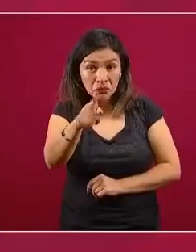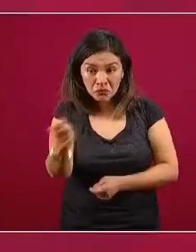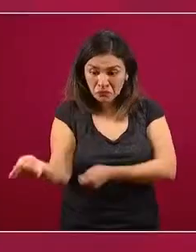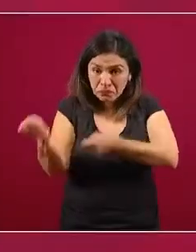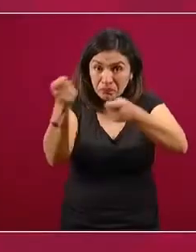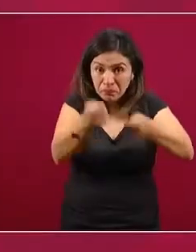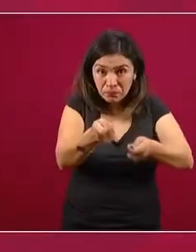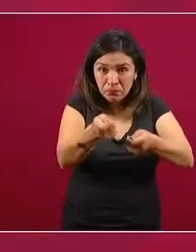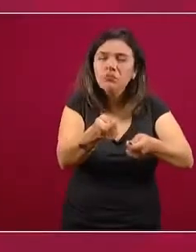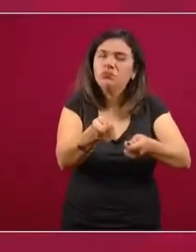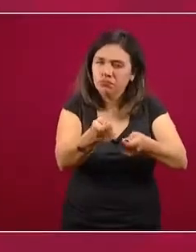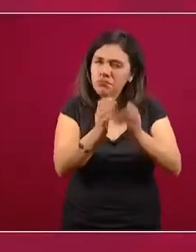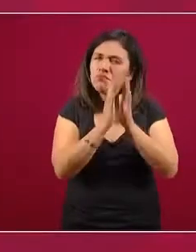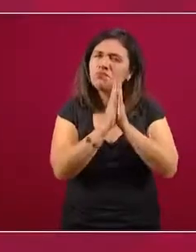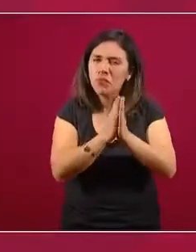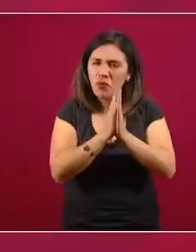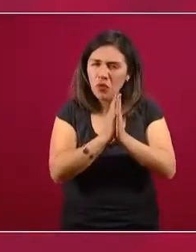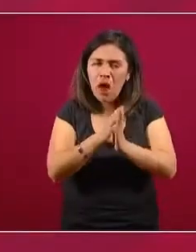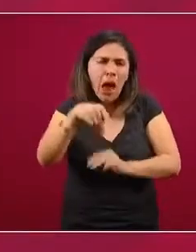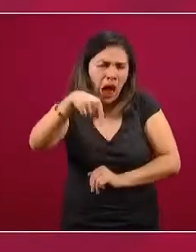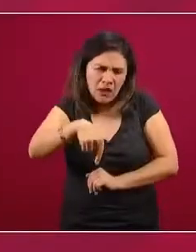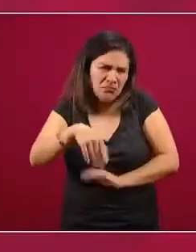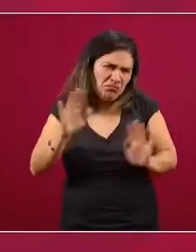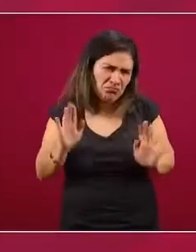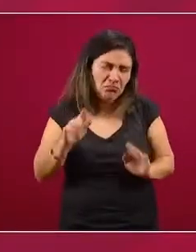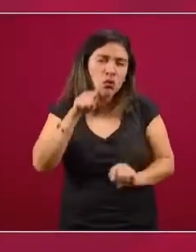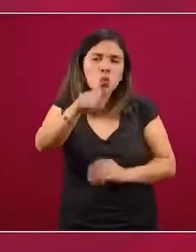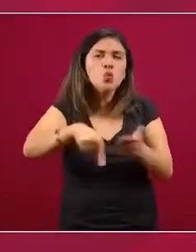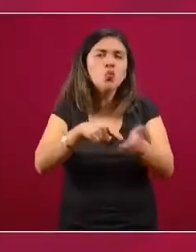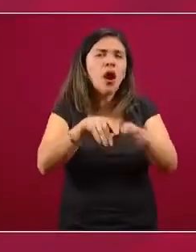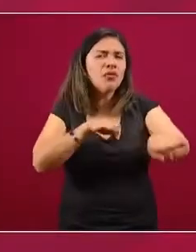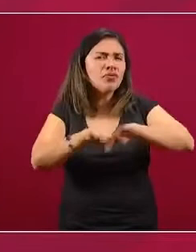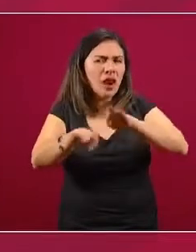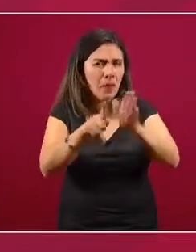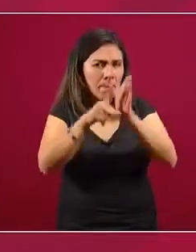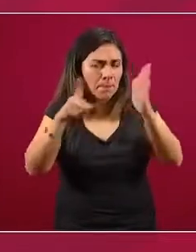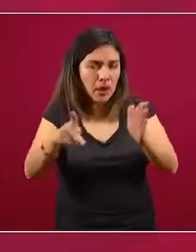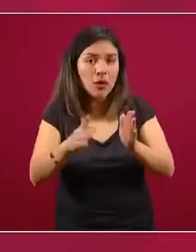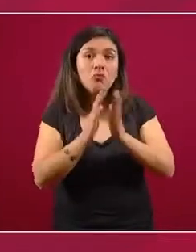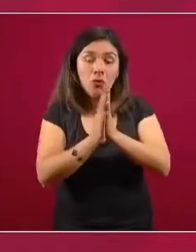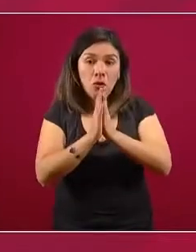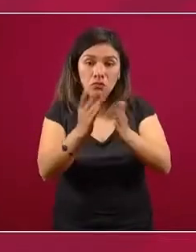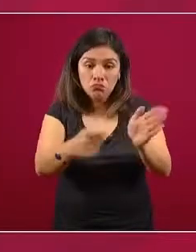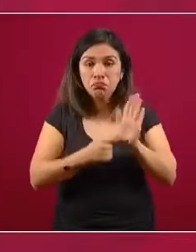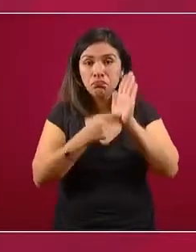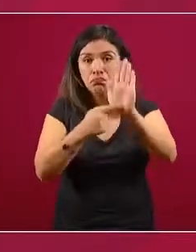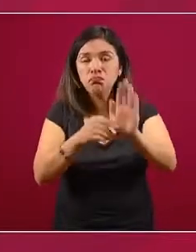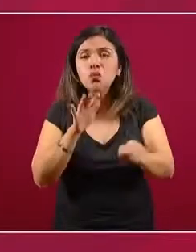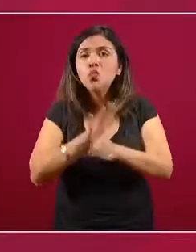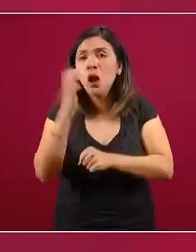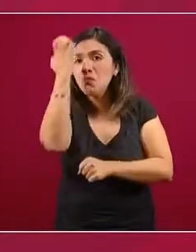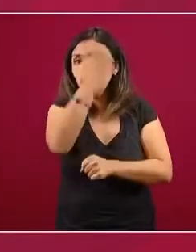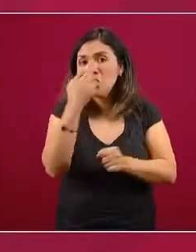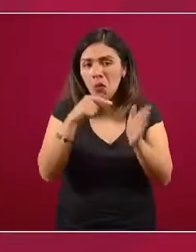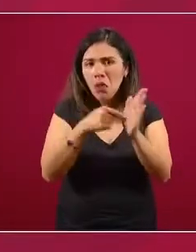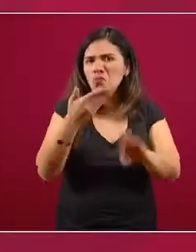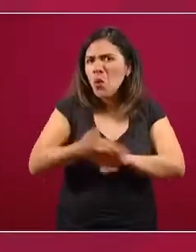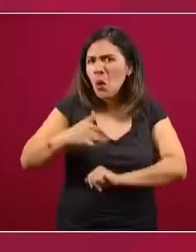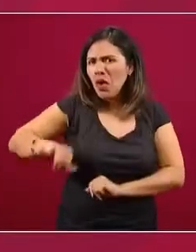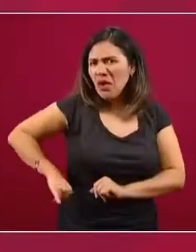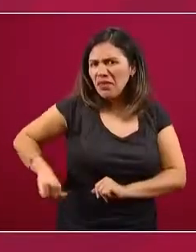recibido, le suplico, no necesariamente aquí, sino en su trabajo periodístico, presente la evidencia correspondiente. Es de mucho